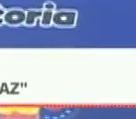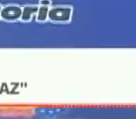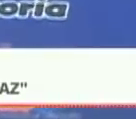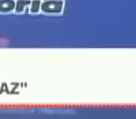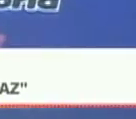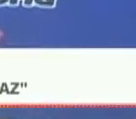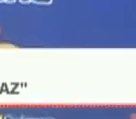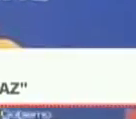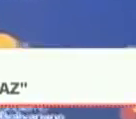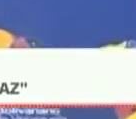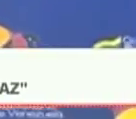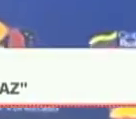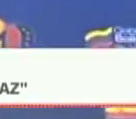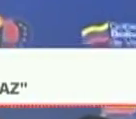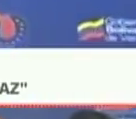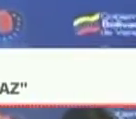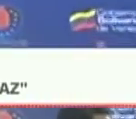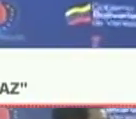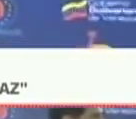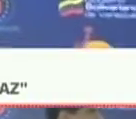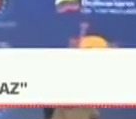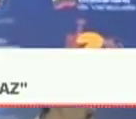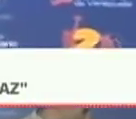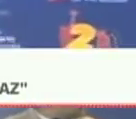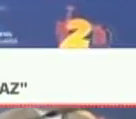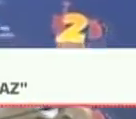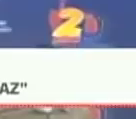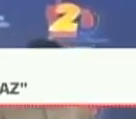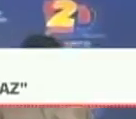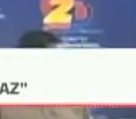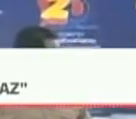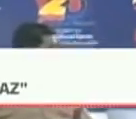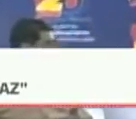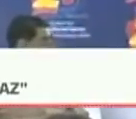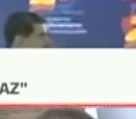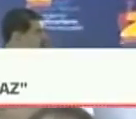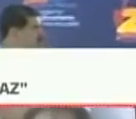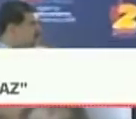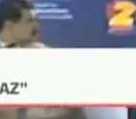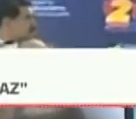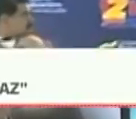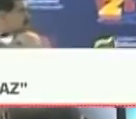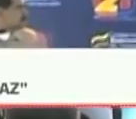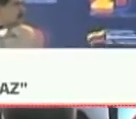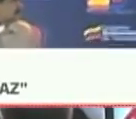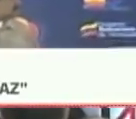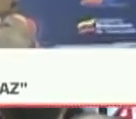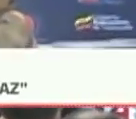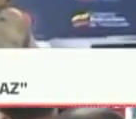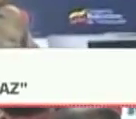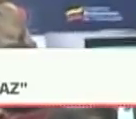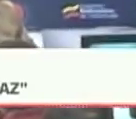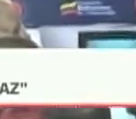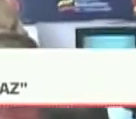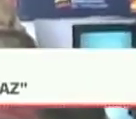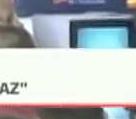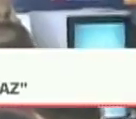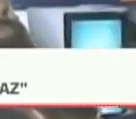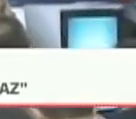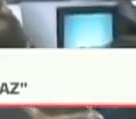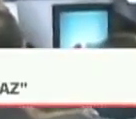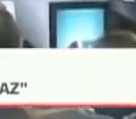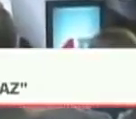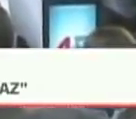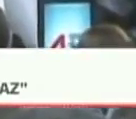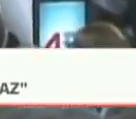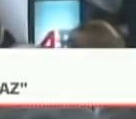muchos despierten, que algunos que andaban en aguas tibias ahora atrevan y se den el paso valiente y entren